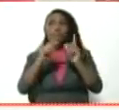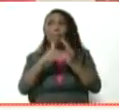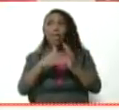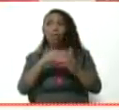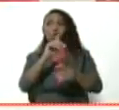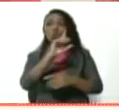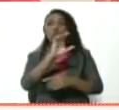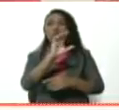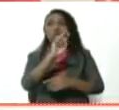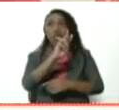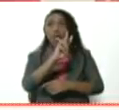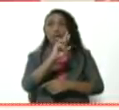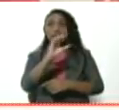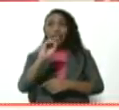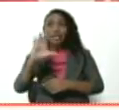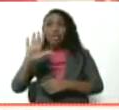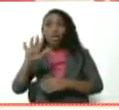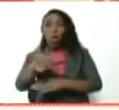11205 calles